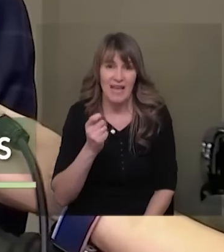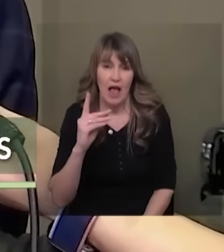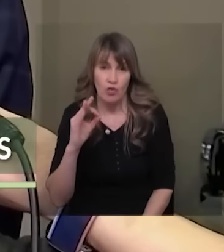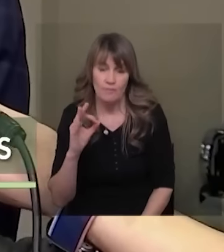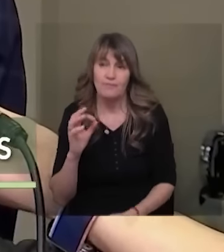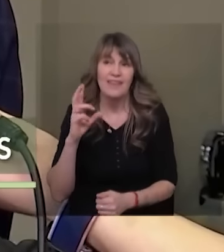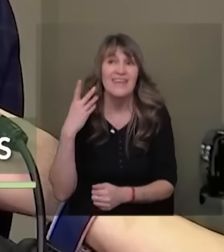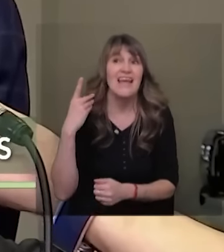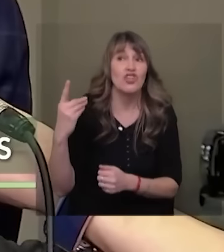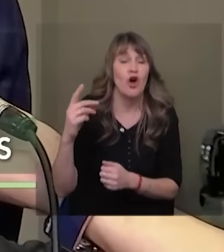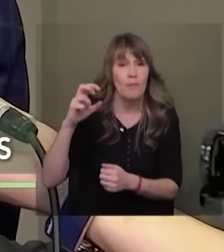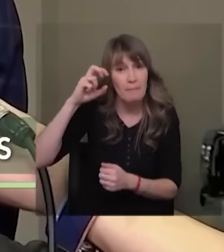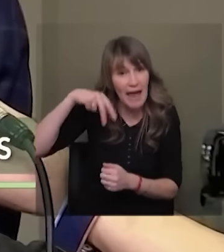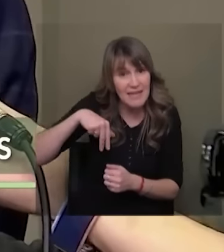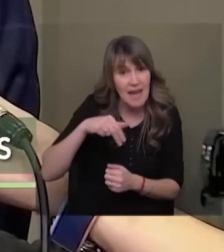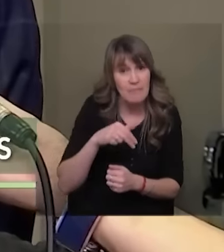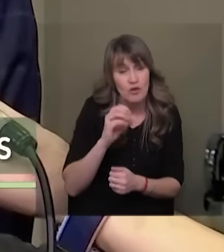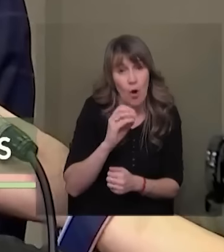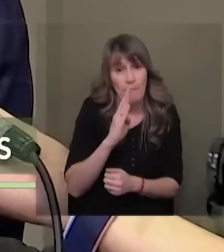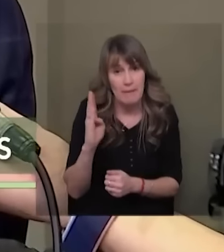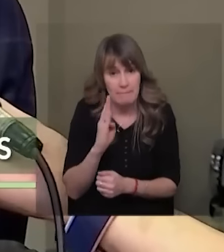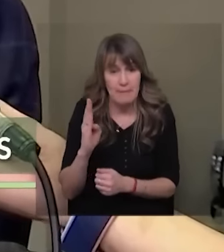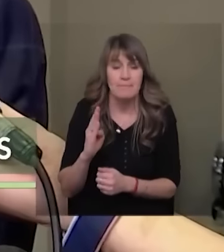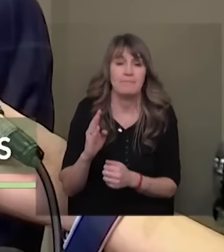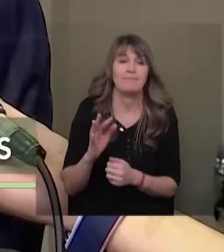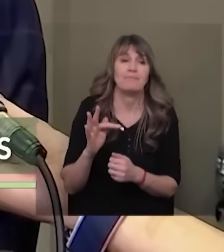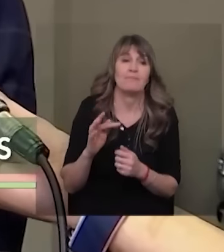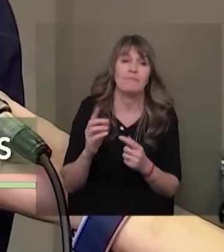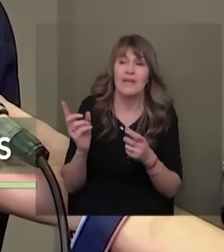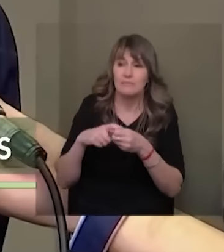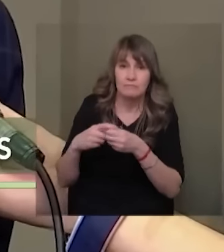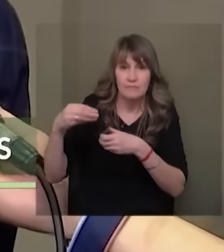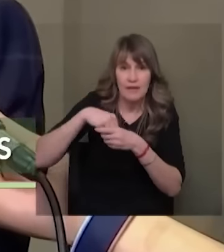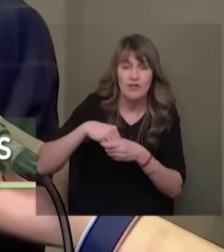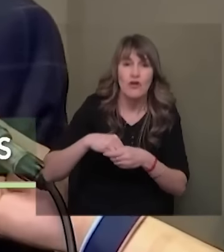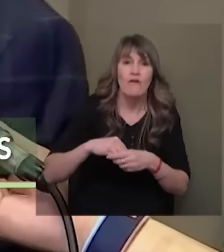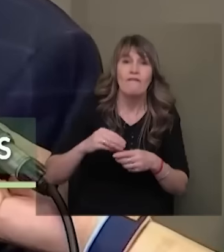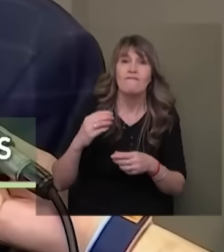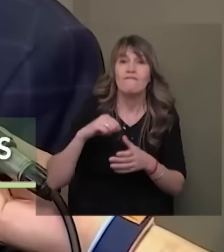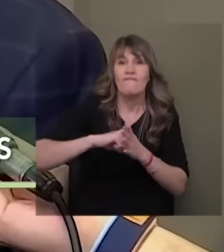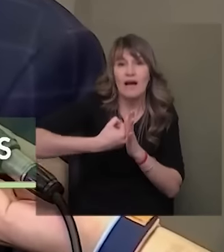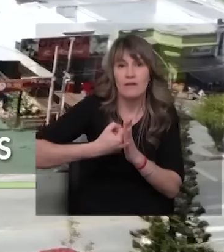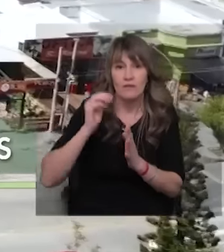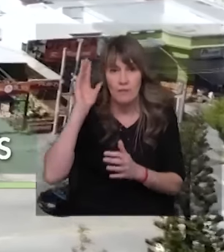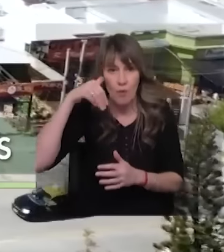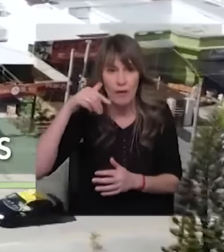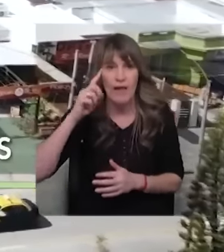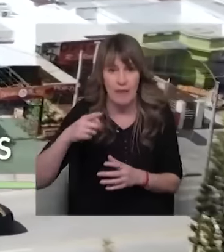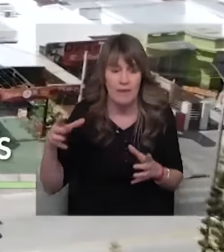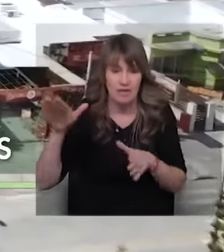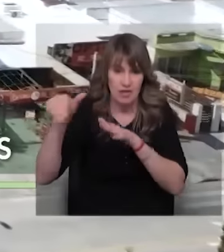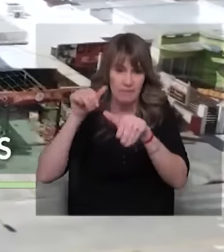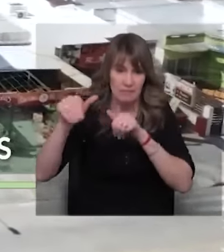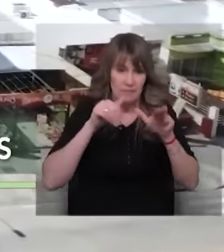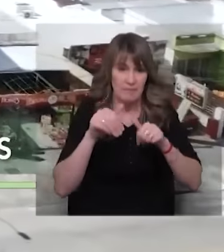planeamiento y presupuesto Fernando blanco y todas las personas integrantes del directorio del Banco República mbd Noticias accedió al pedido de